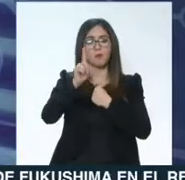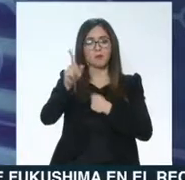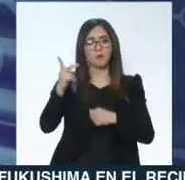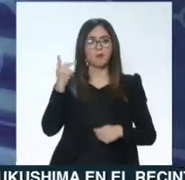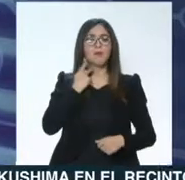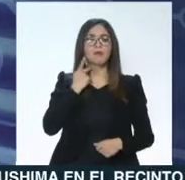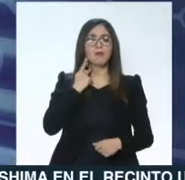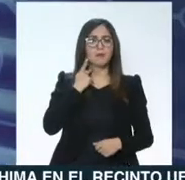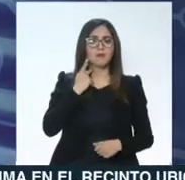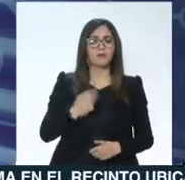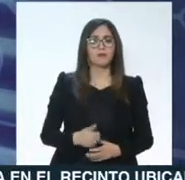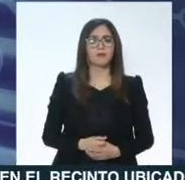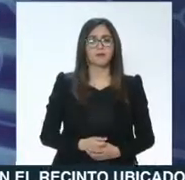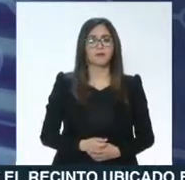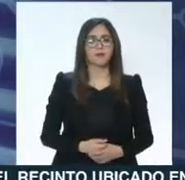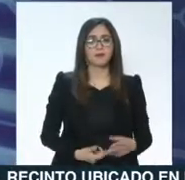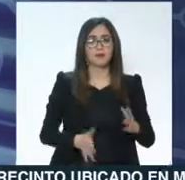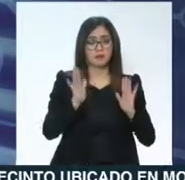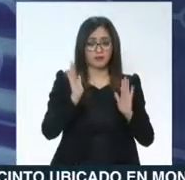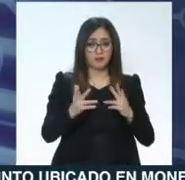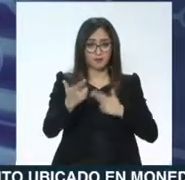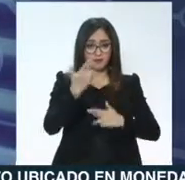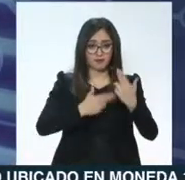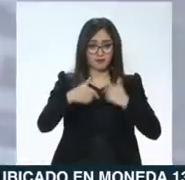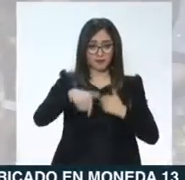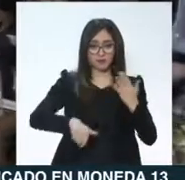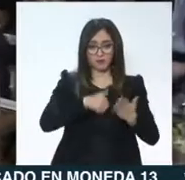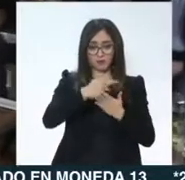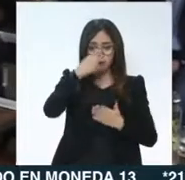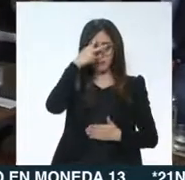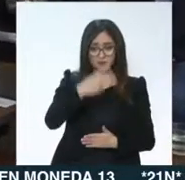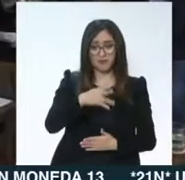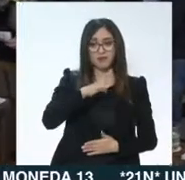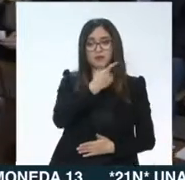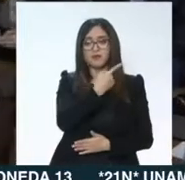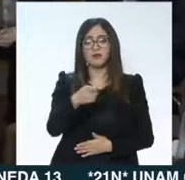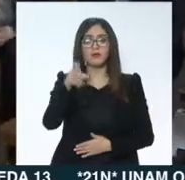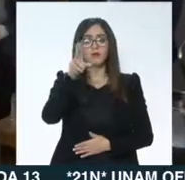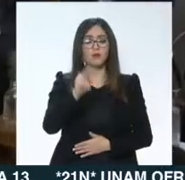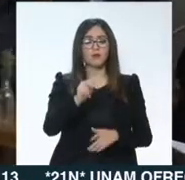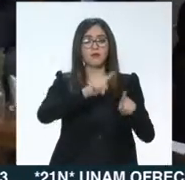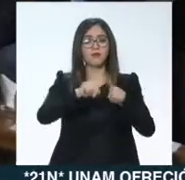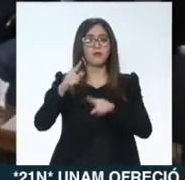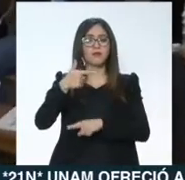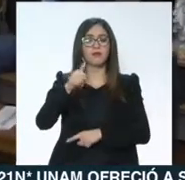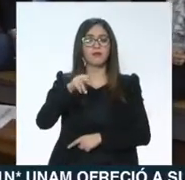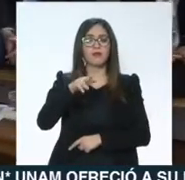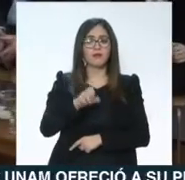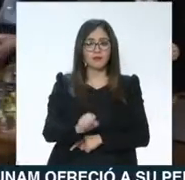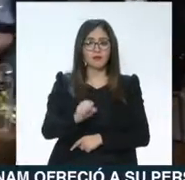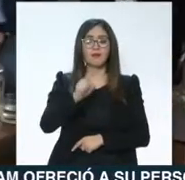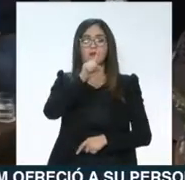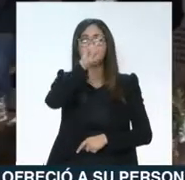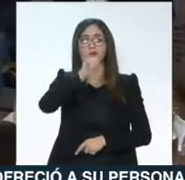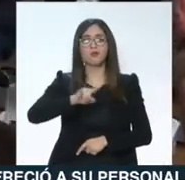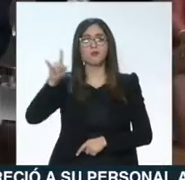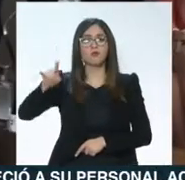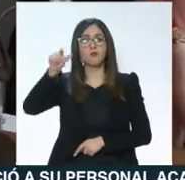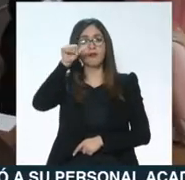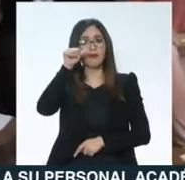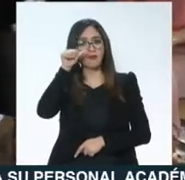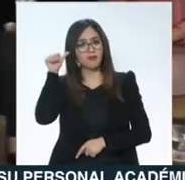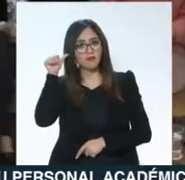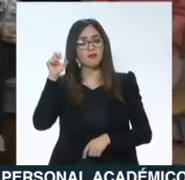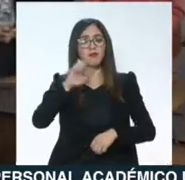Y mira, ya regresando aquí a nuestro país, le platicamos que más de 180 galerías de 22 países de América Latina, Asia y Europa formarán parte